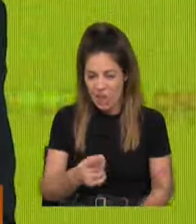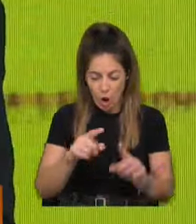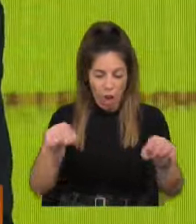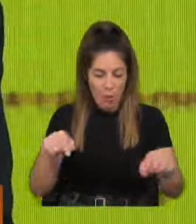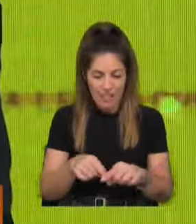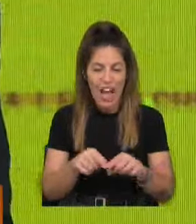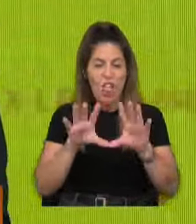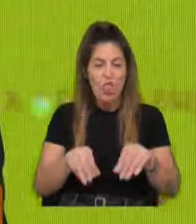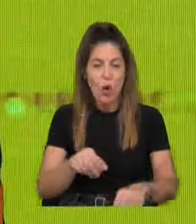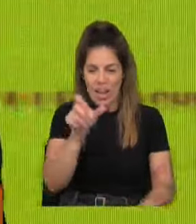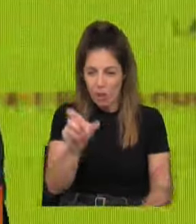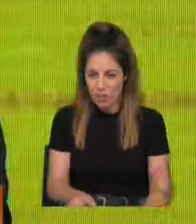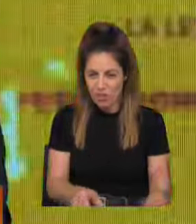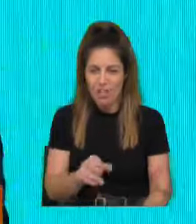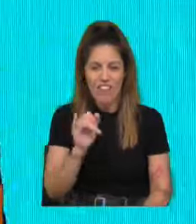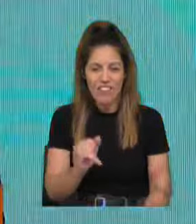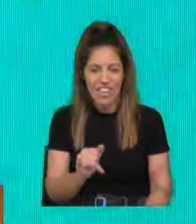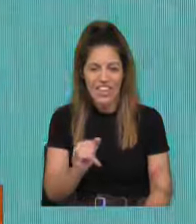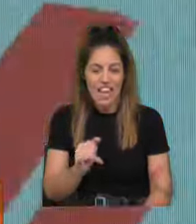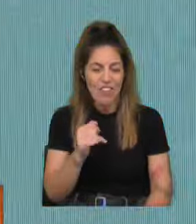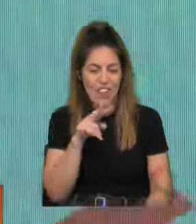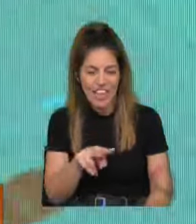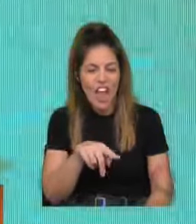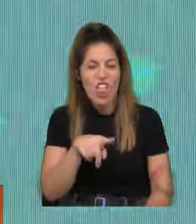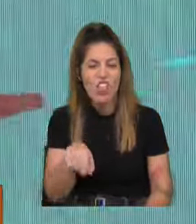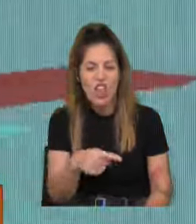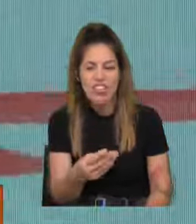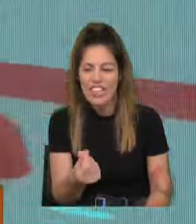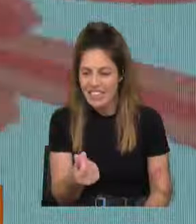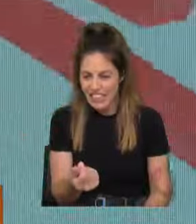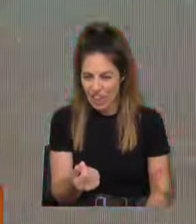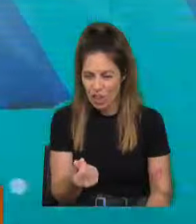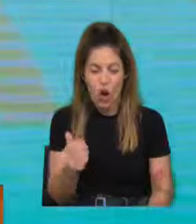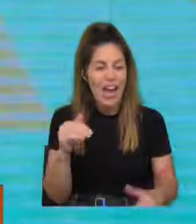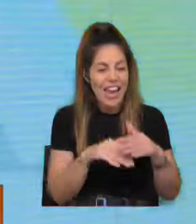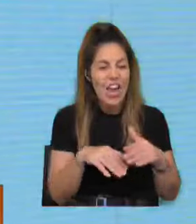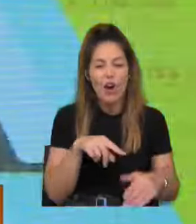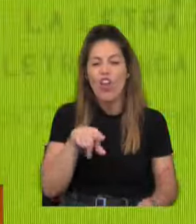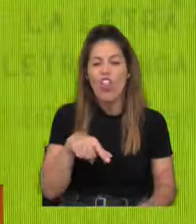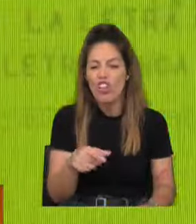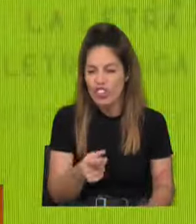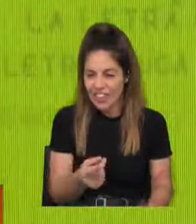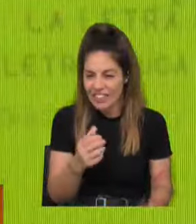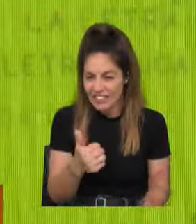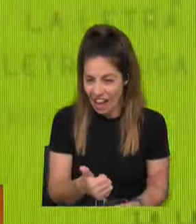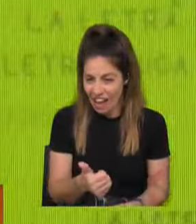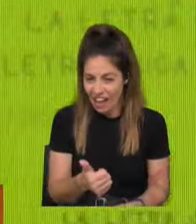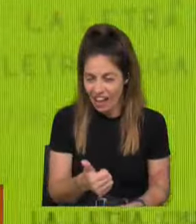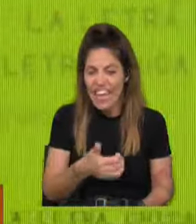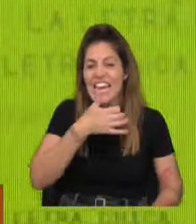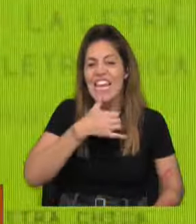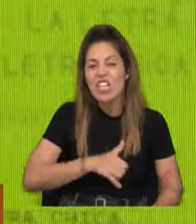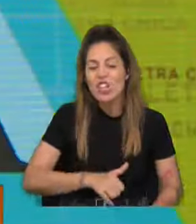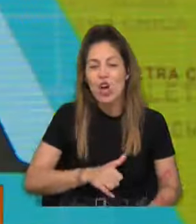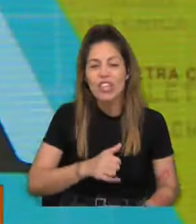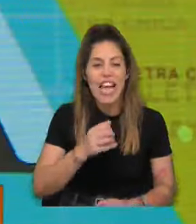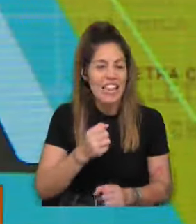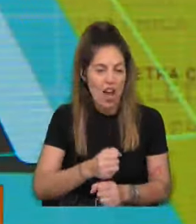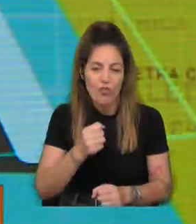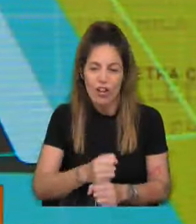las personas van a tener la trazabilidad de su ahorro en la historia laboral Aunque pase de un